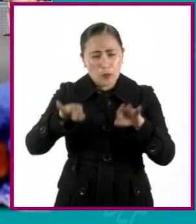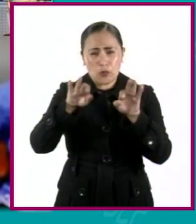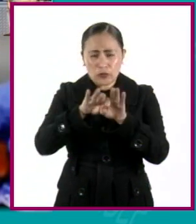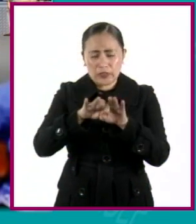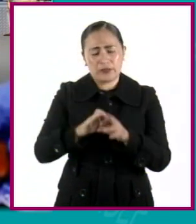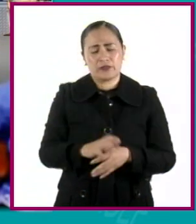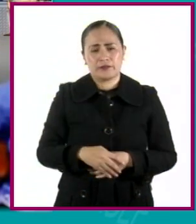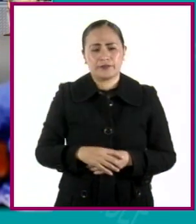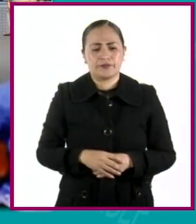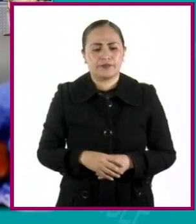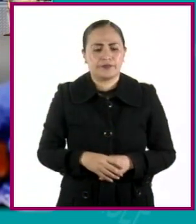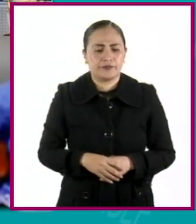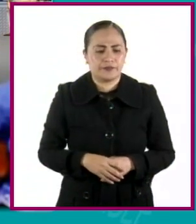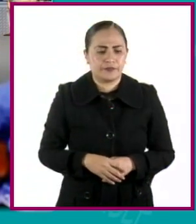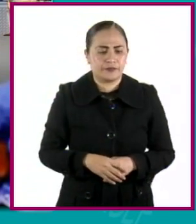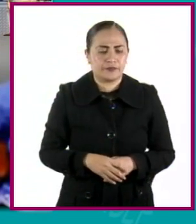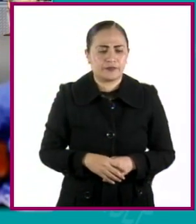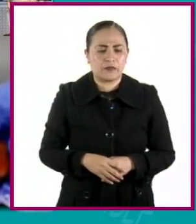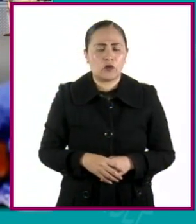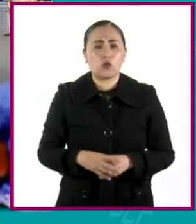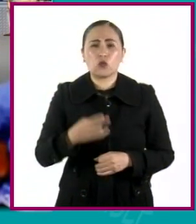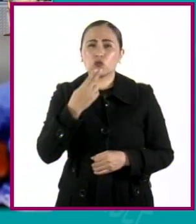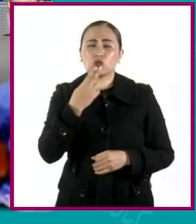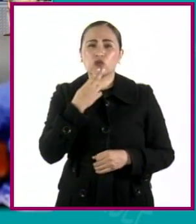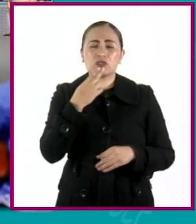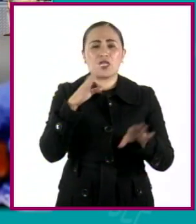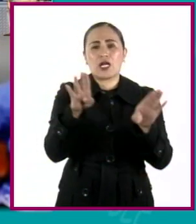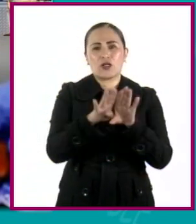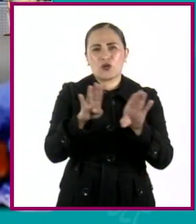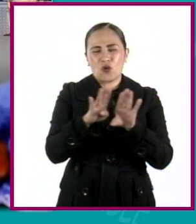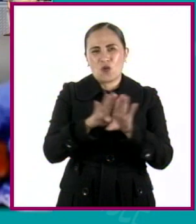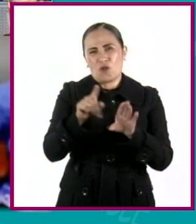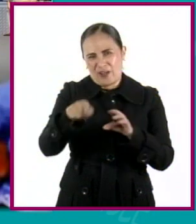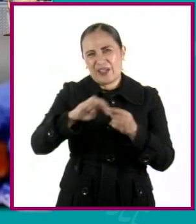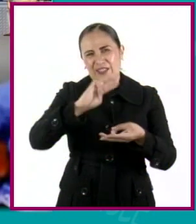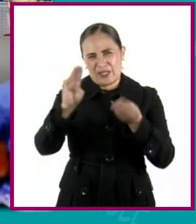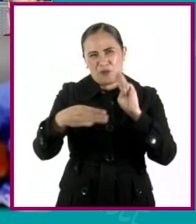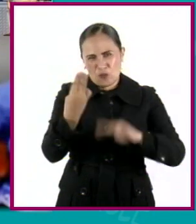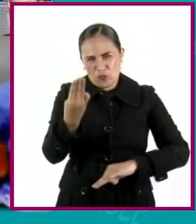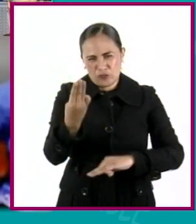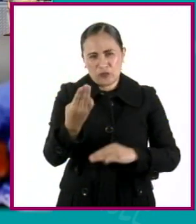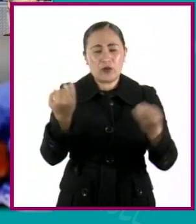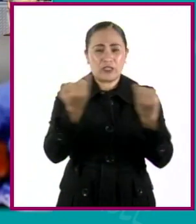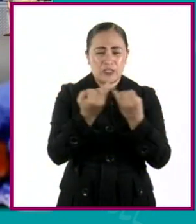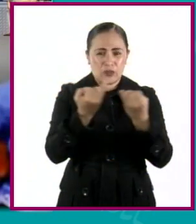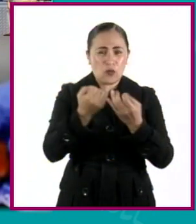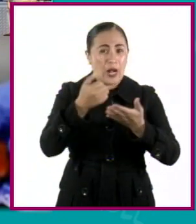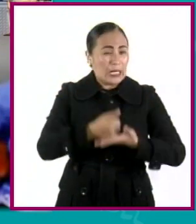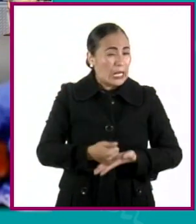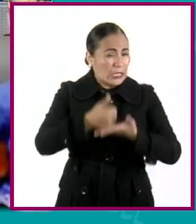ejemplos de amplio uso a nivel mundial y una contribución muy fuerte de